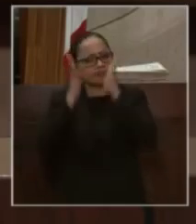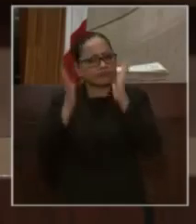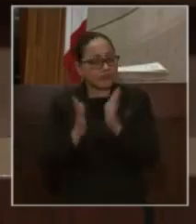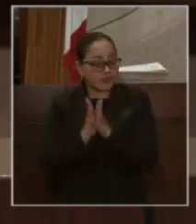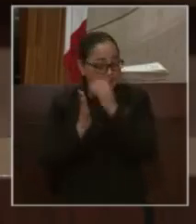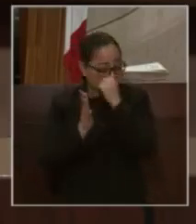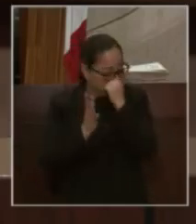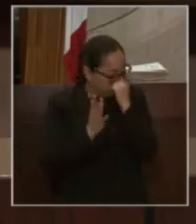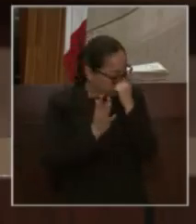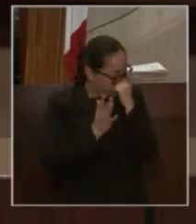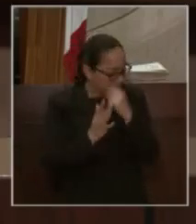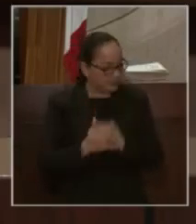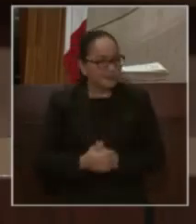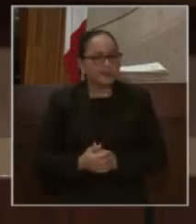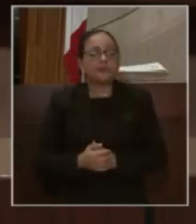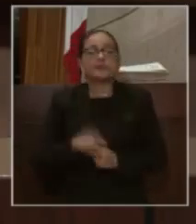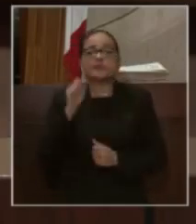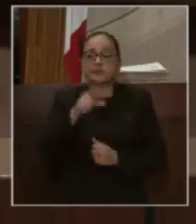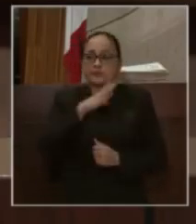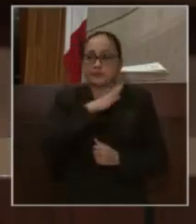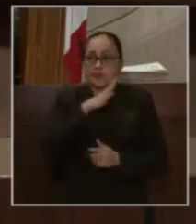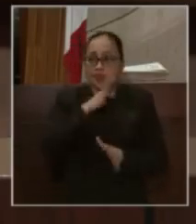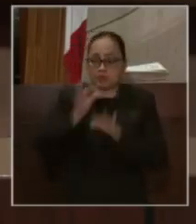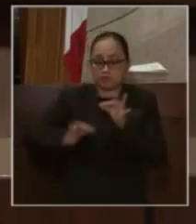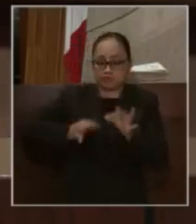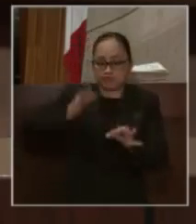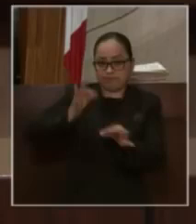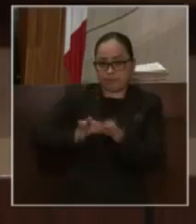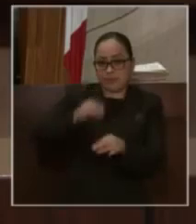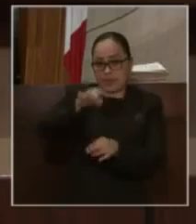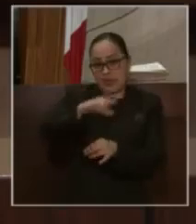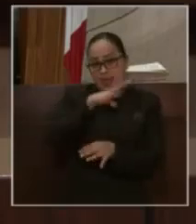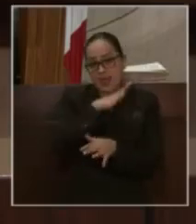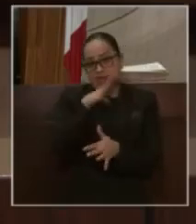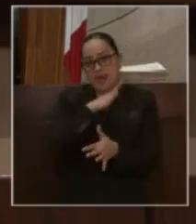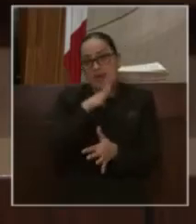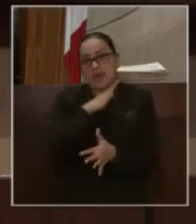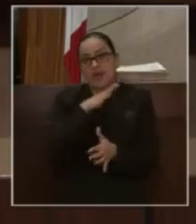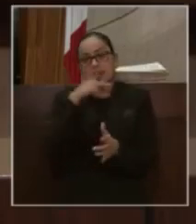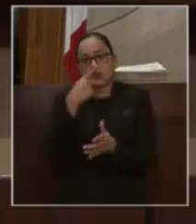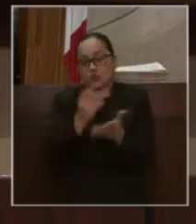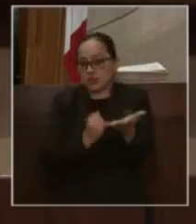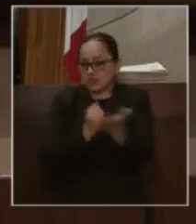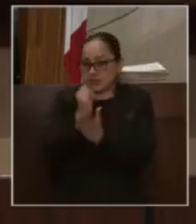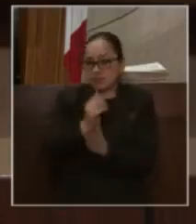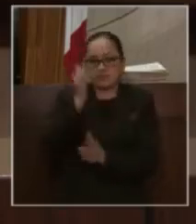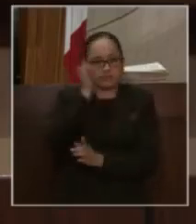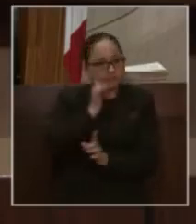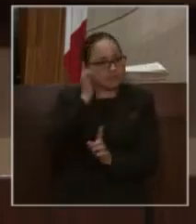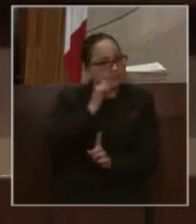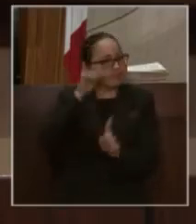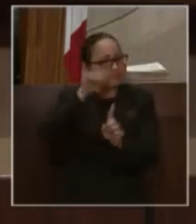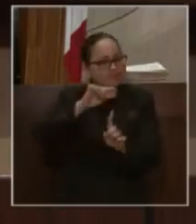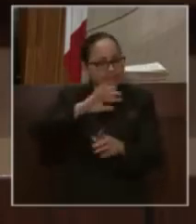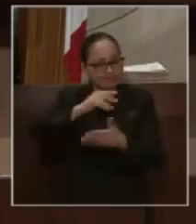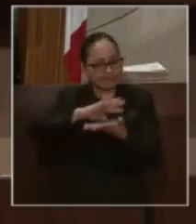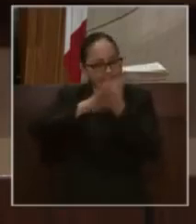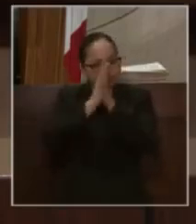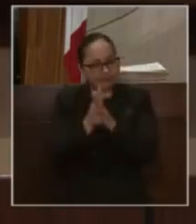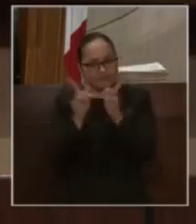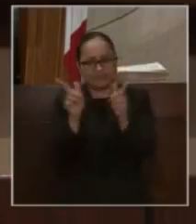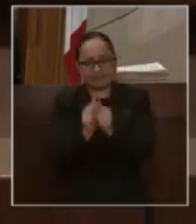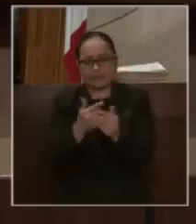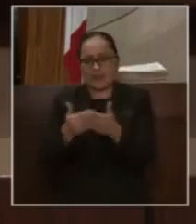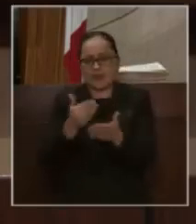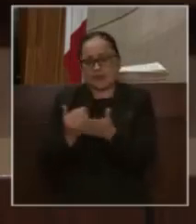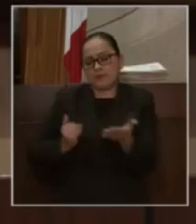oportunidad de cumplir en tiempo y forma y tomar una decisión o arribar a una decisión como la que hoy